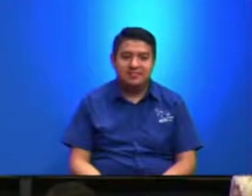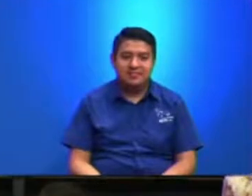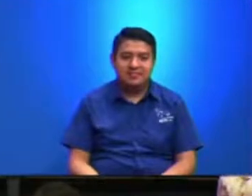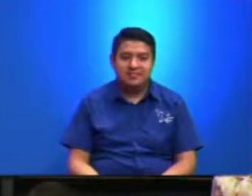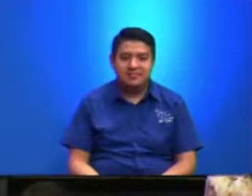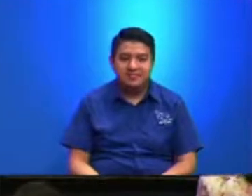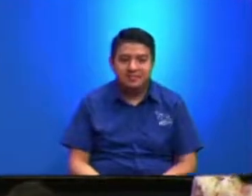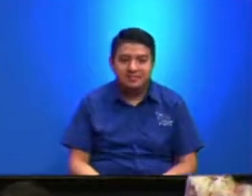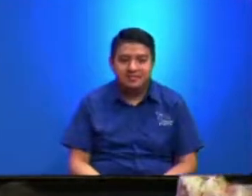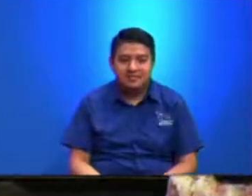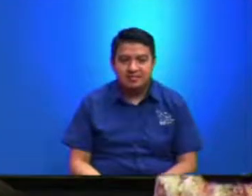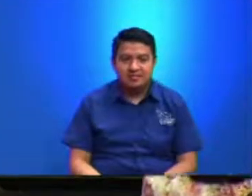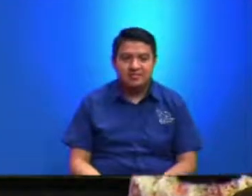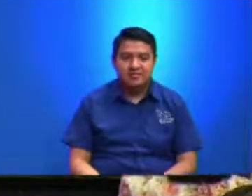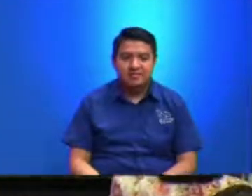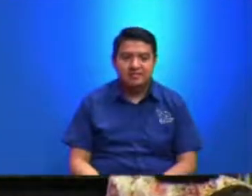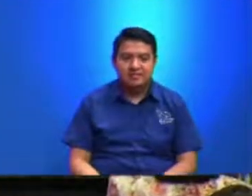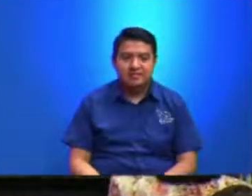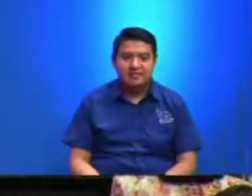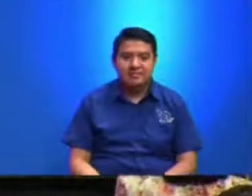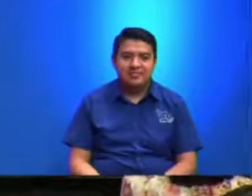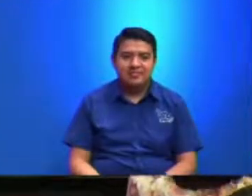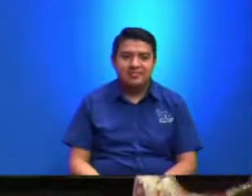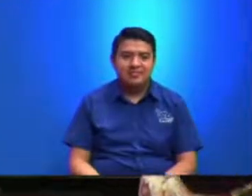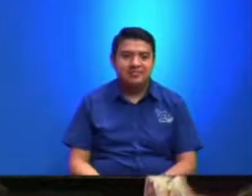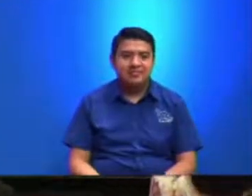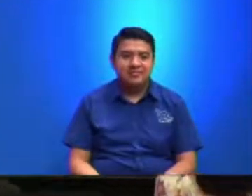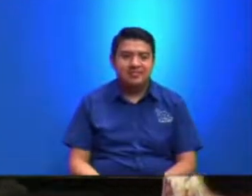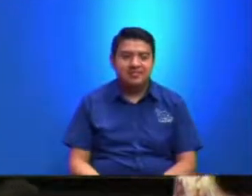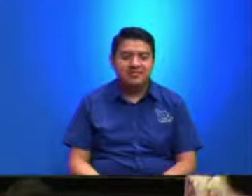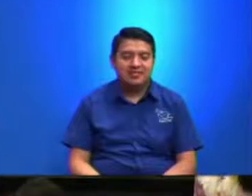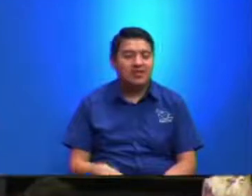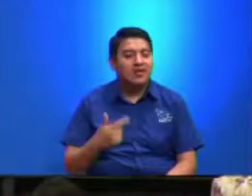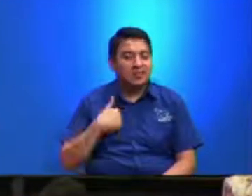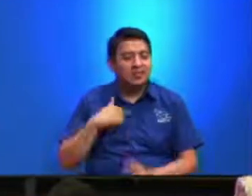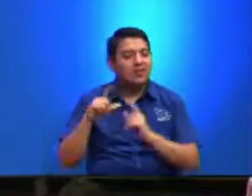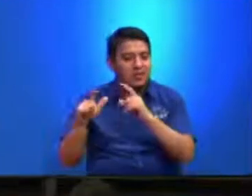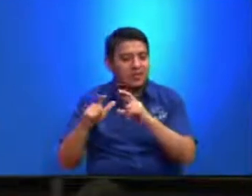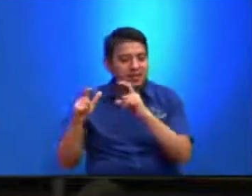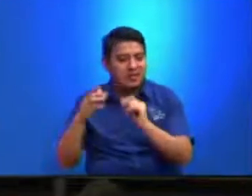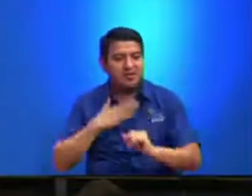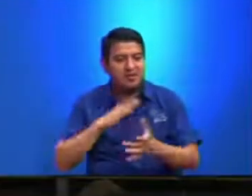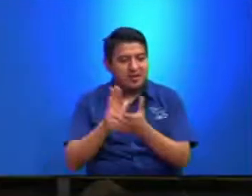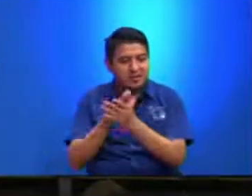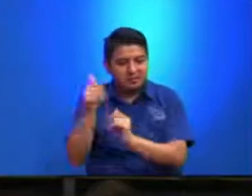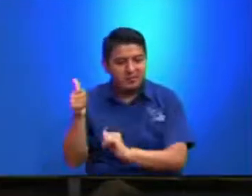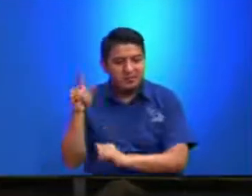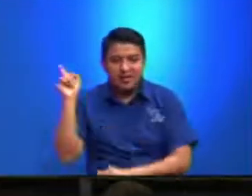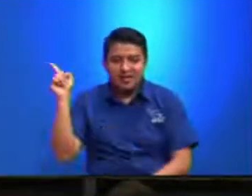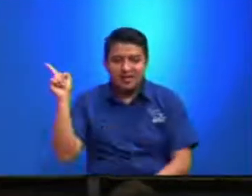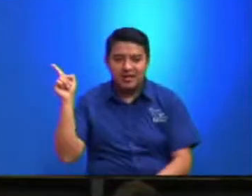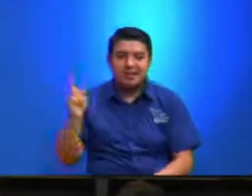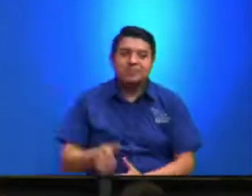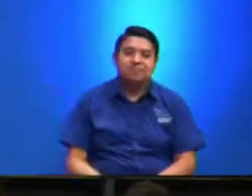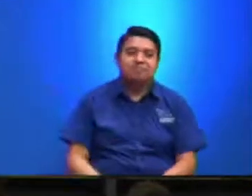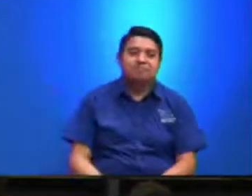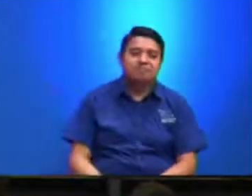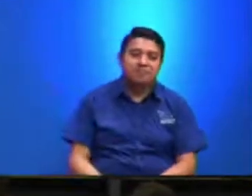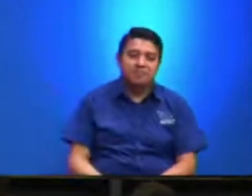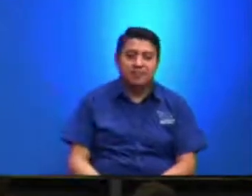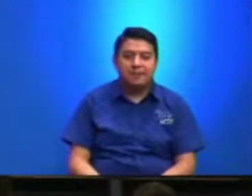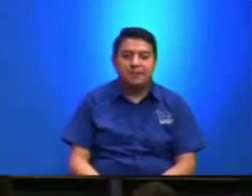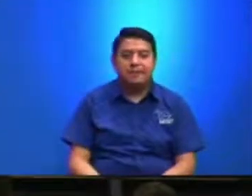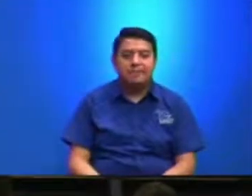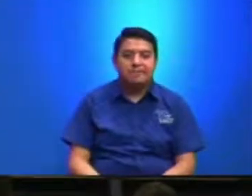Pero y tenés cuidado. Y, pero aprovechemos, sí, francamente fueron 8 meses cardíacos, ¿eh?